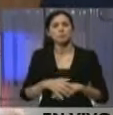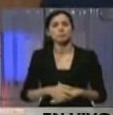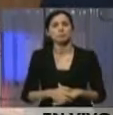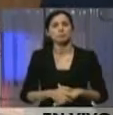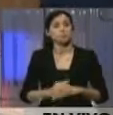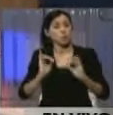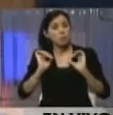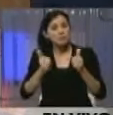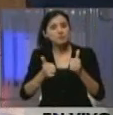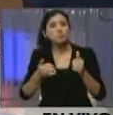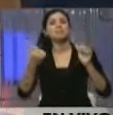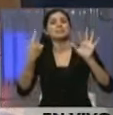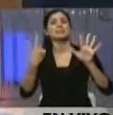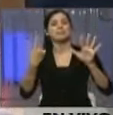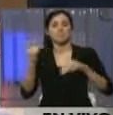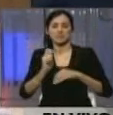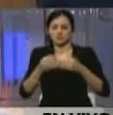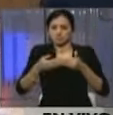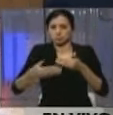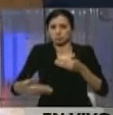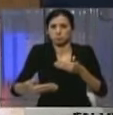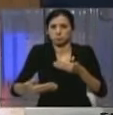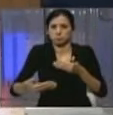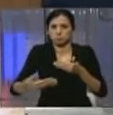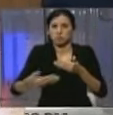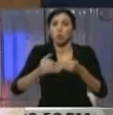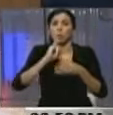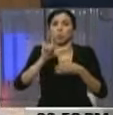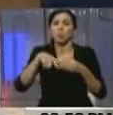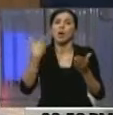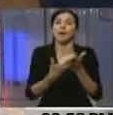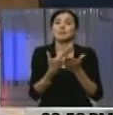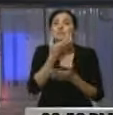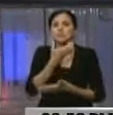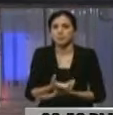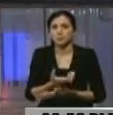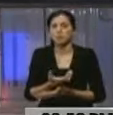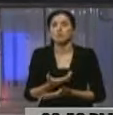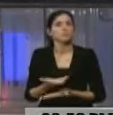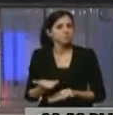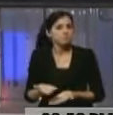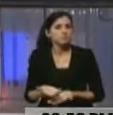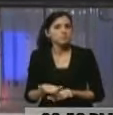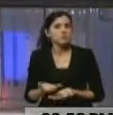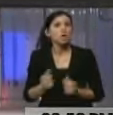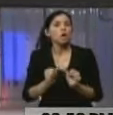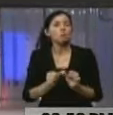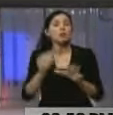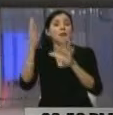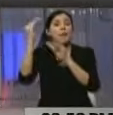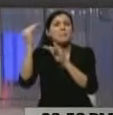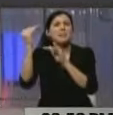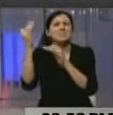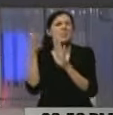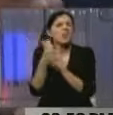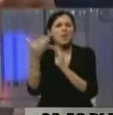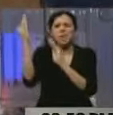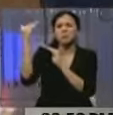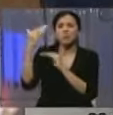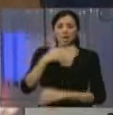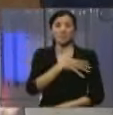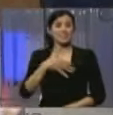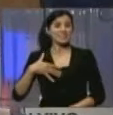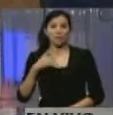al inicio de un nuevo semestre. Y la tarea es construir la esperanza. La esperanza no es un deseo, la esperanza